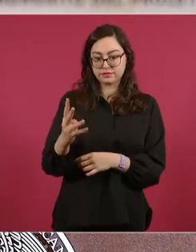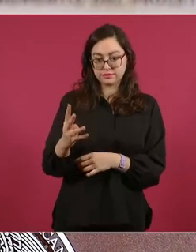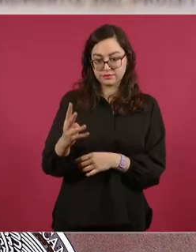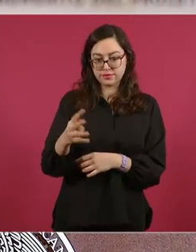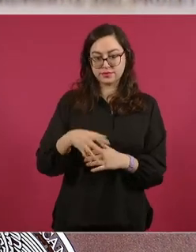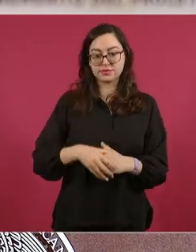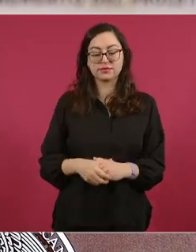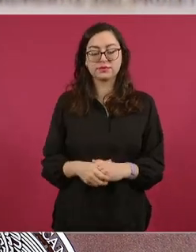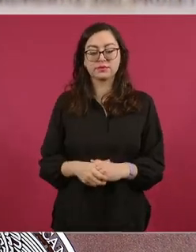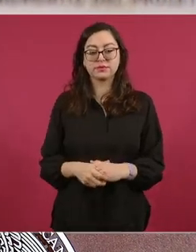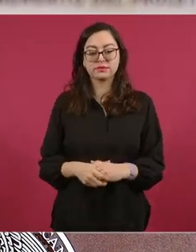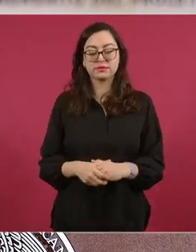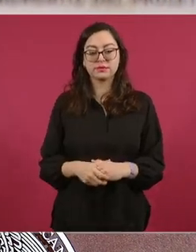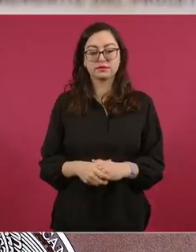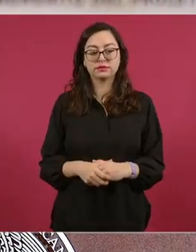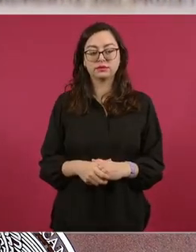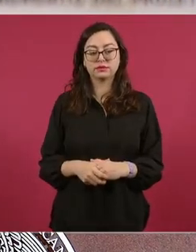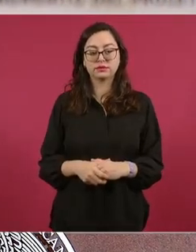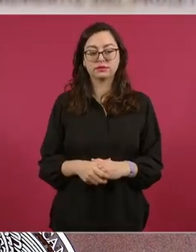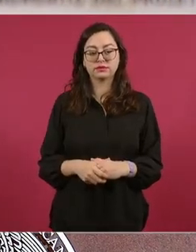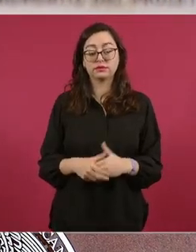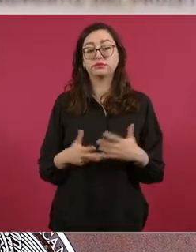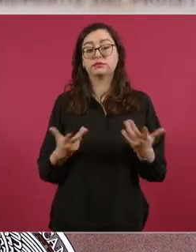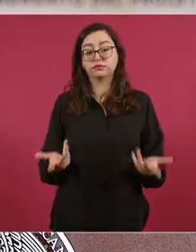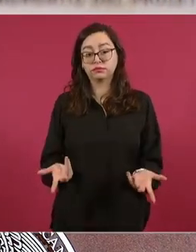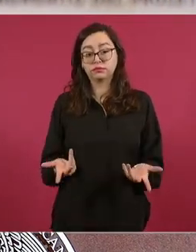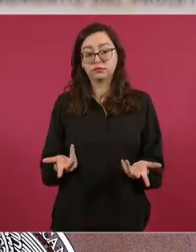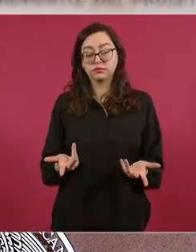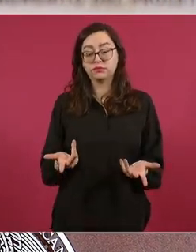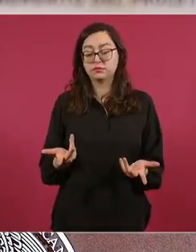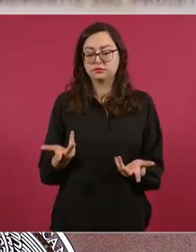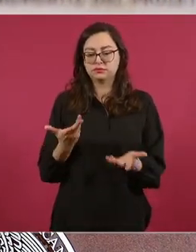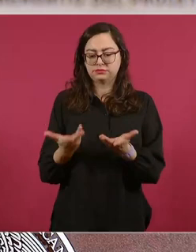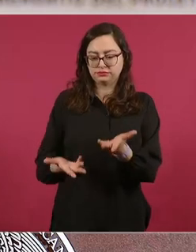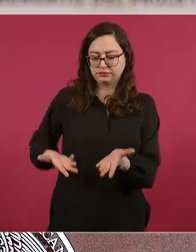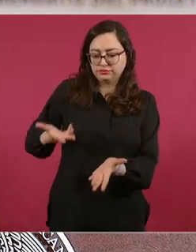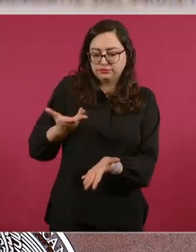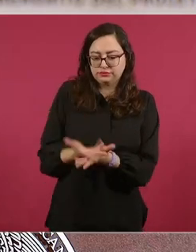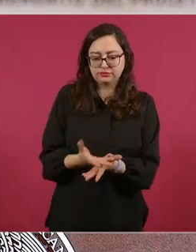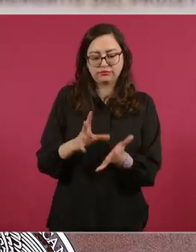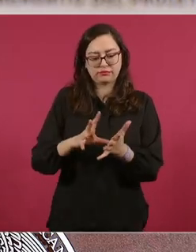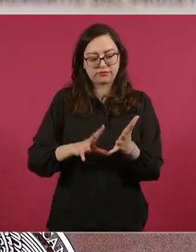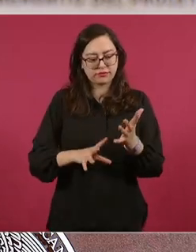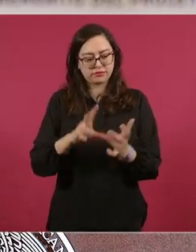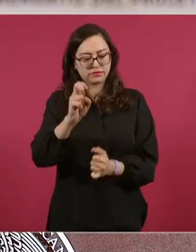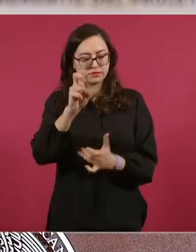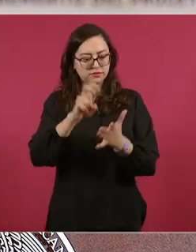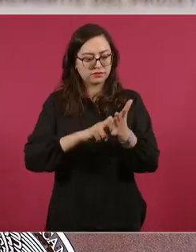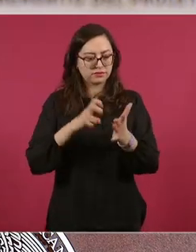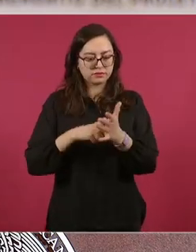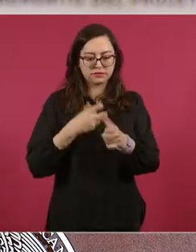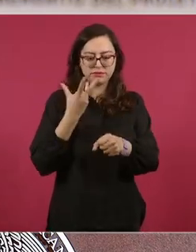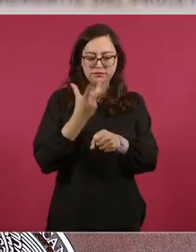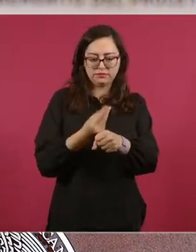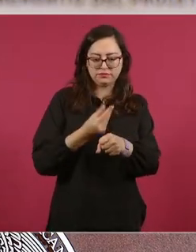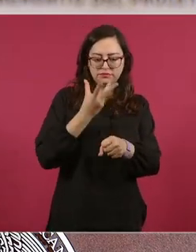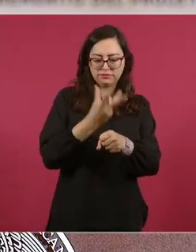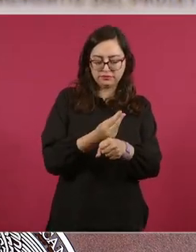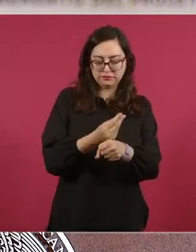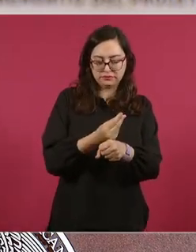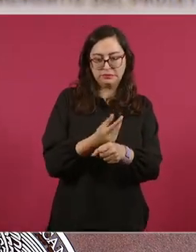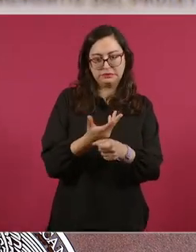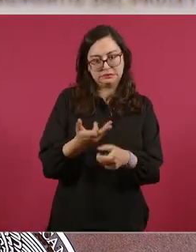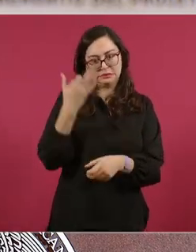dejar lugar a la explicación sobre las reformas, el paquete de reformas que envió el presidente Andrés Manuel López Obrador